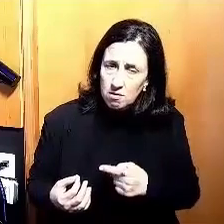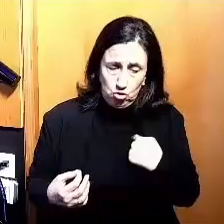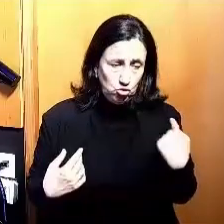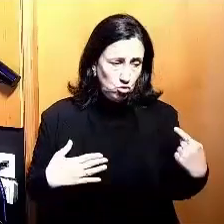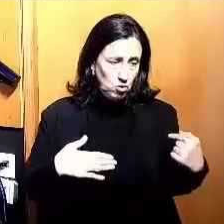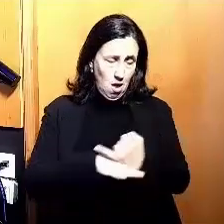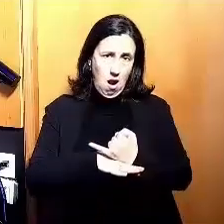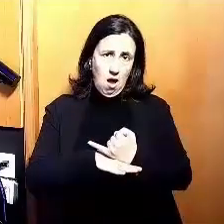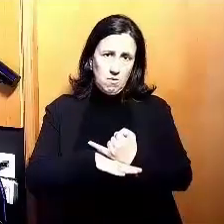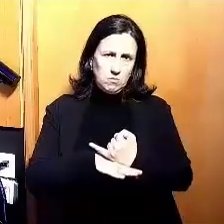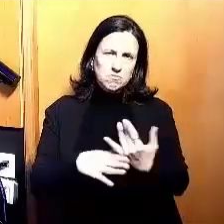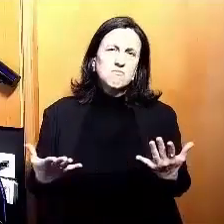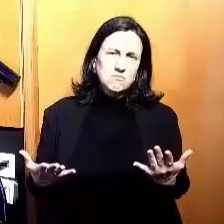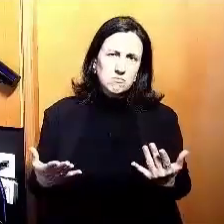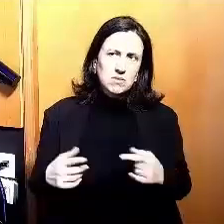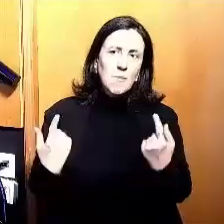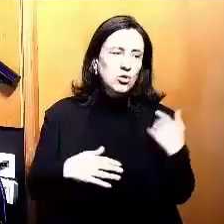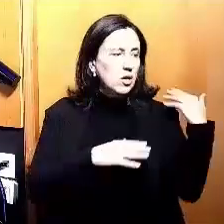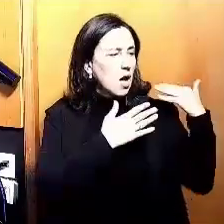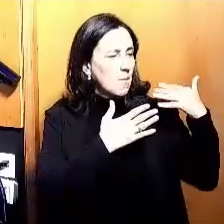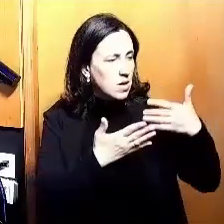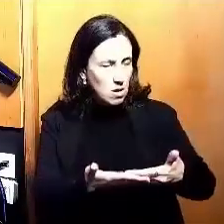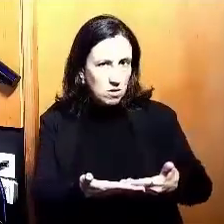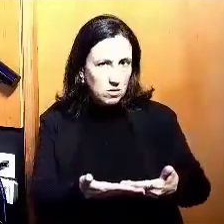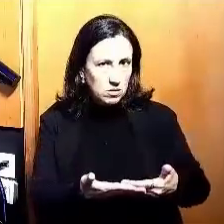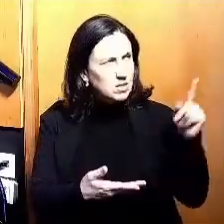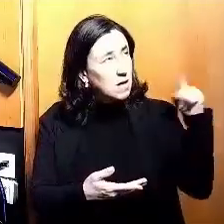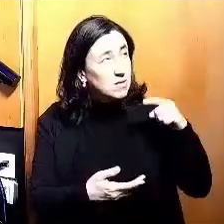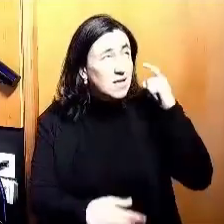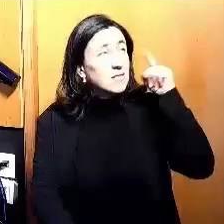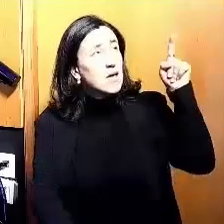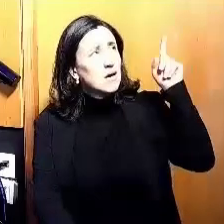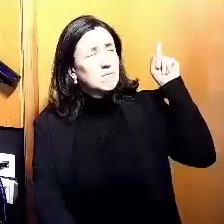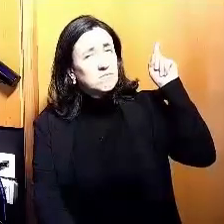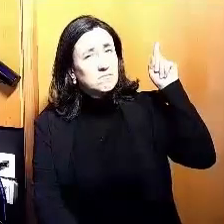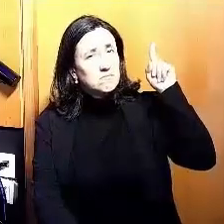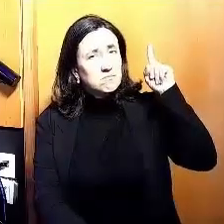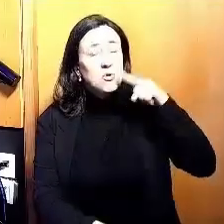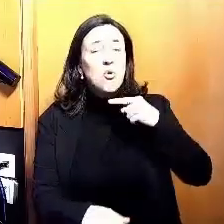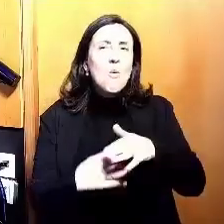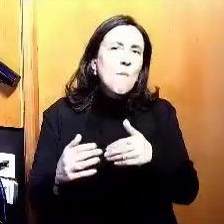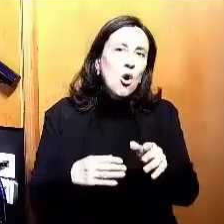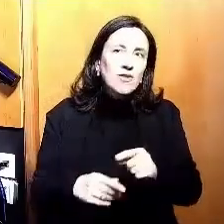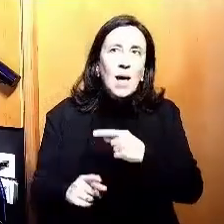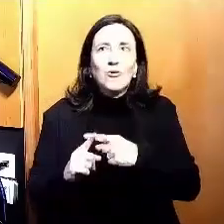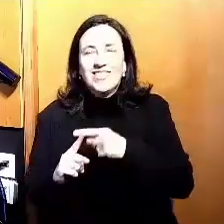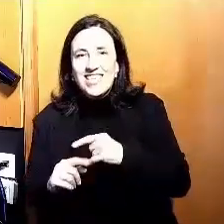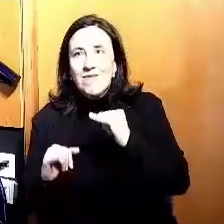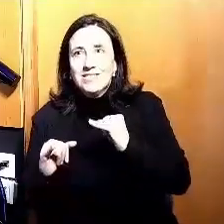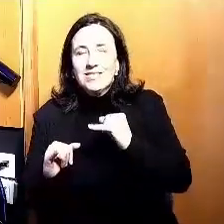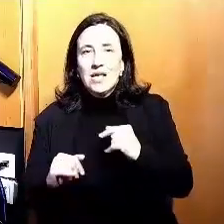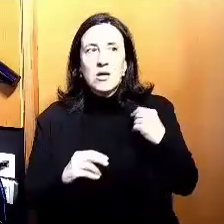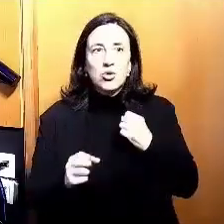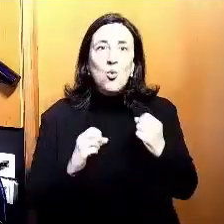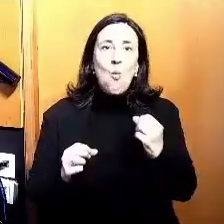equivocamos? ¿Qué pasó en ese camino? ¿Qué pasó desde esa visión más allá del tecnooptimismo y de no saber el trabajo que